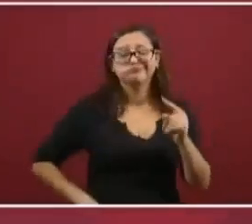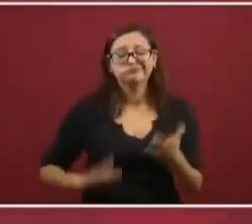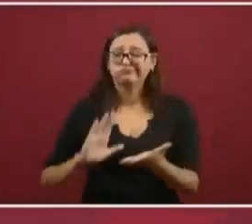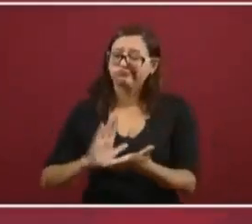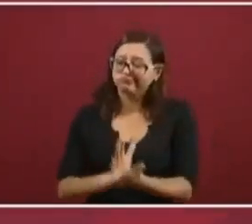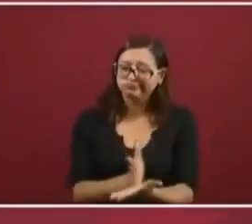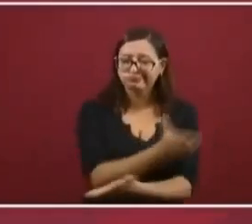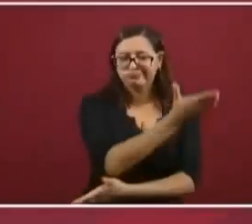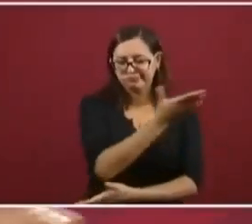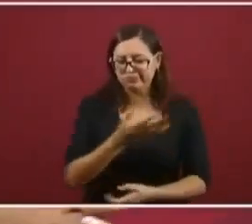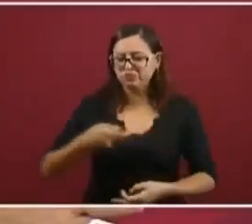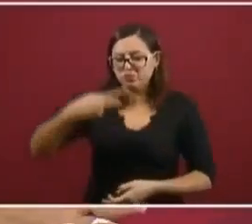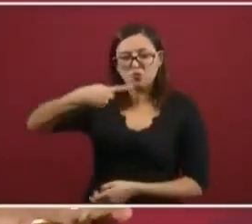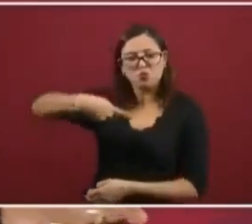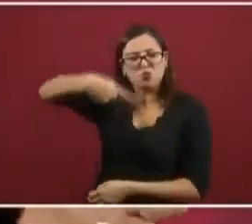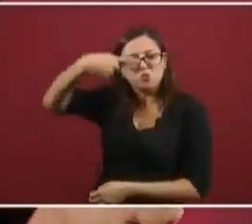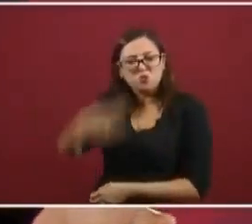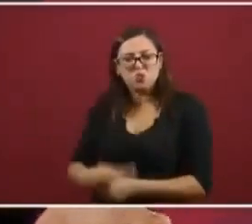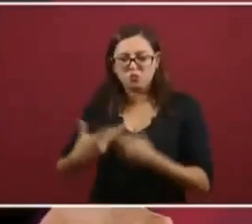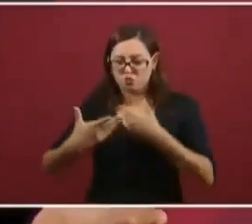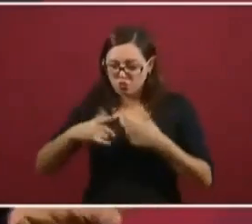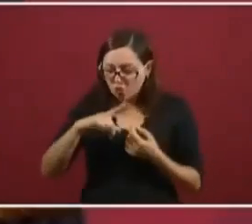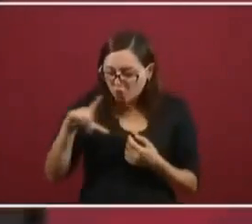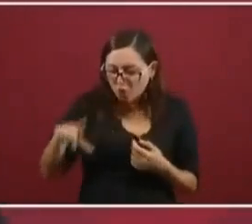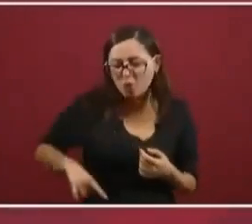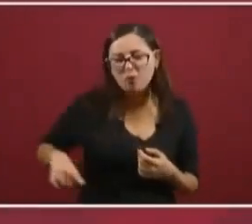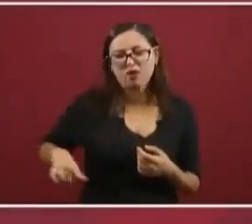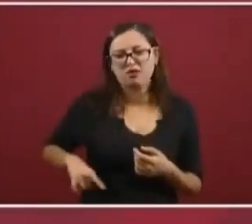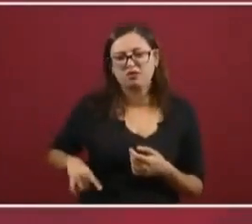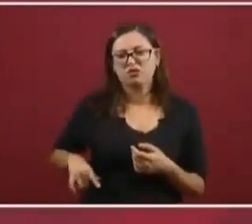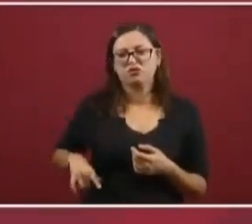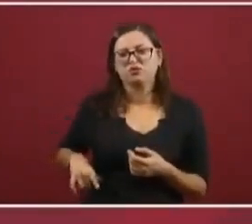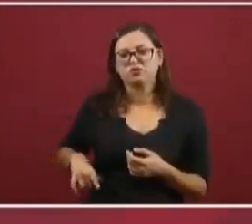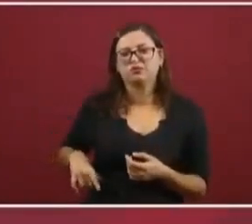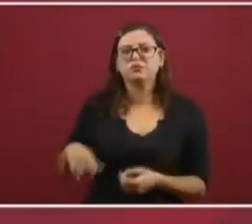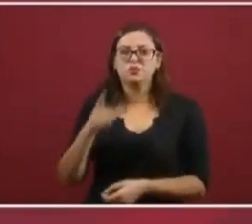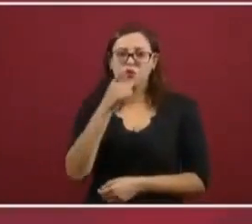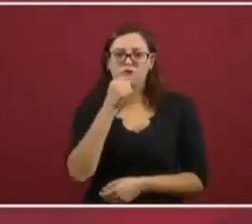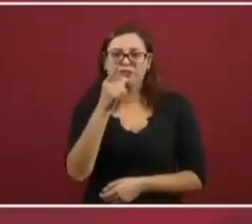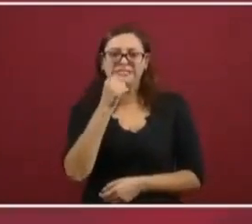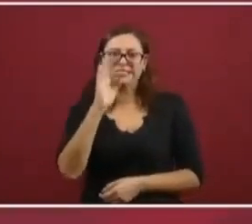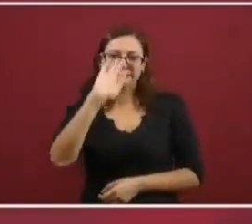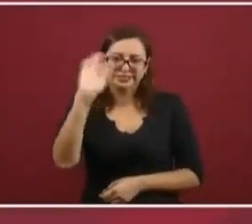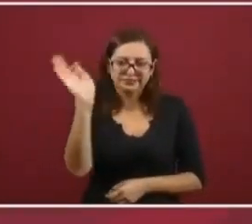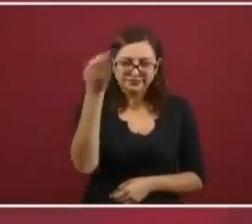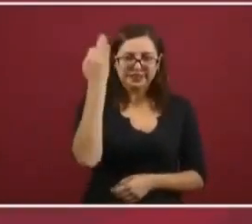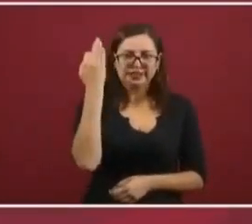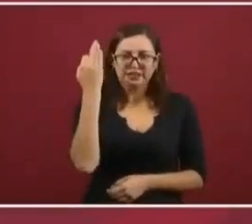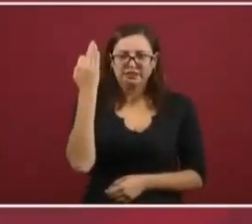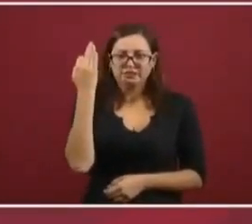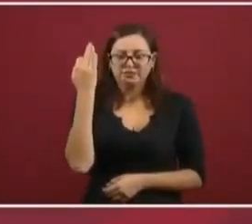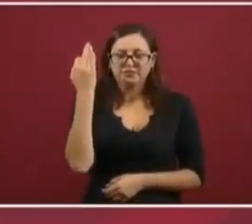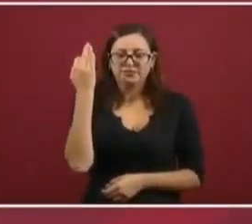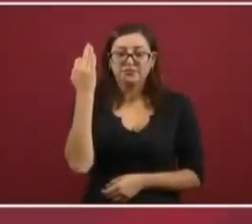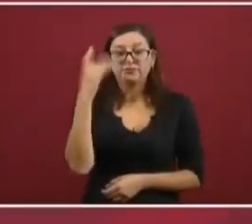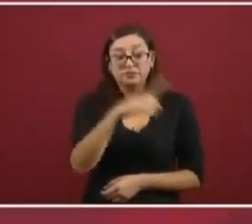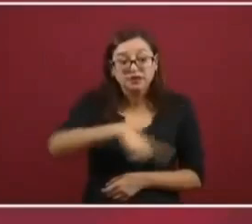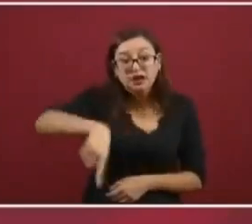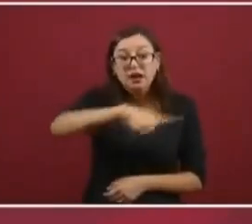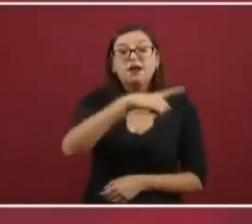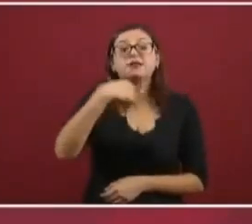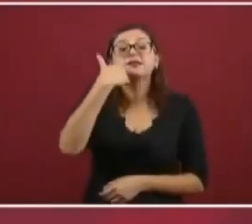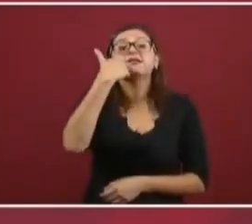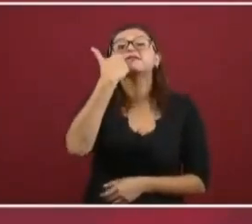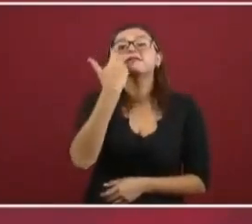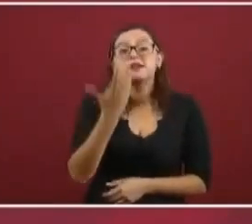seguridad y los elementos de la Policía Federal que quieran